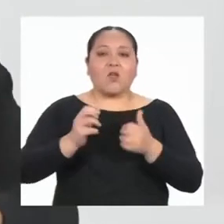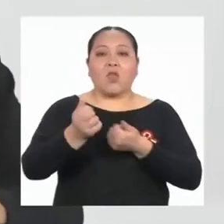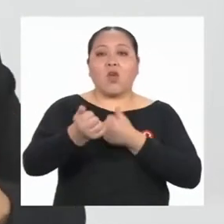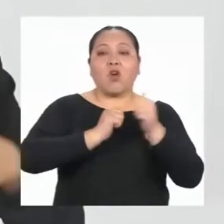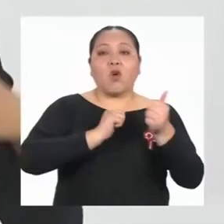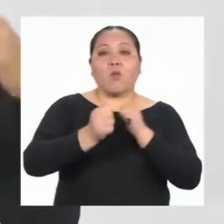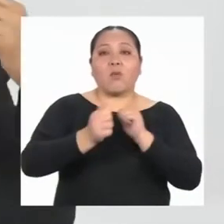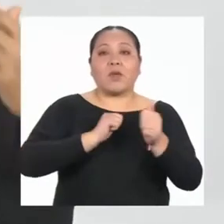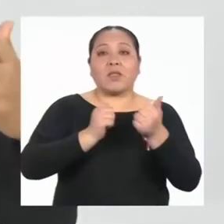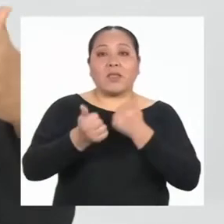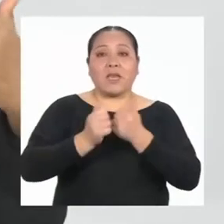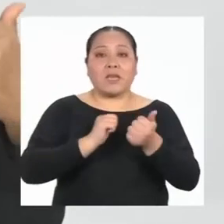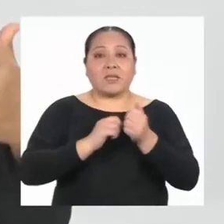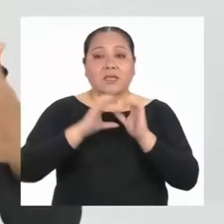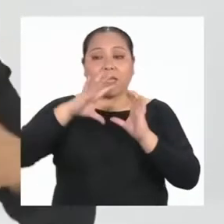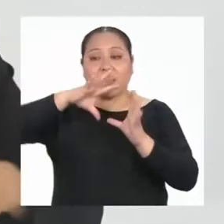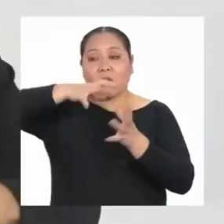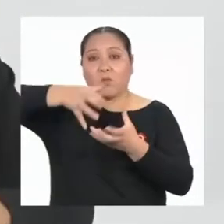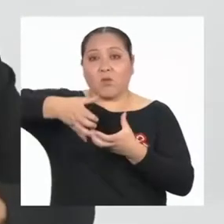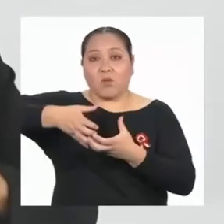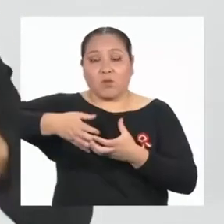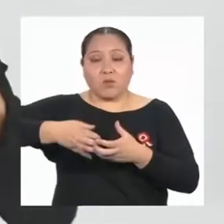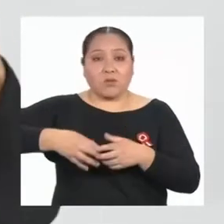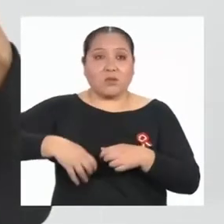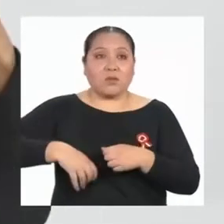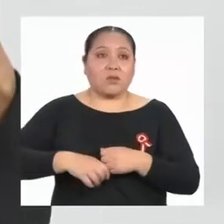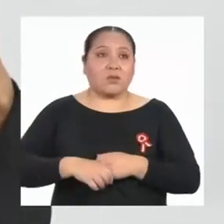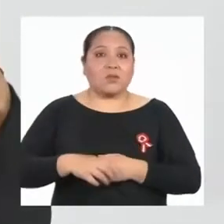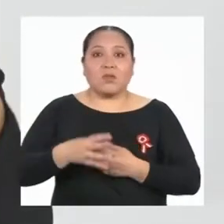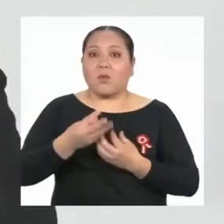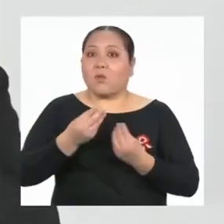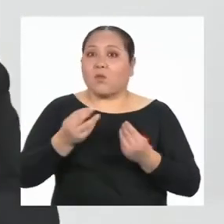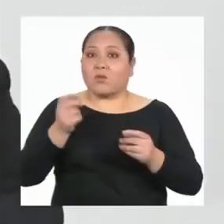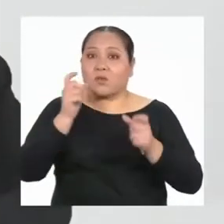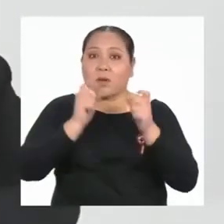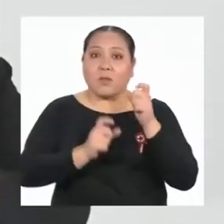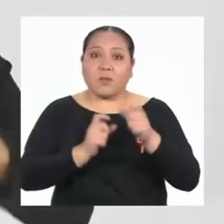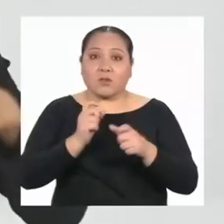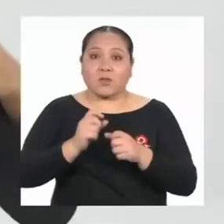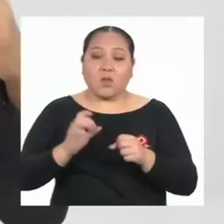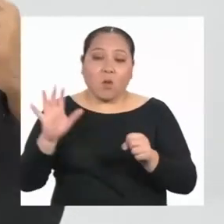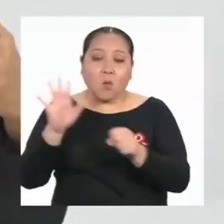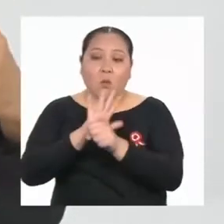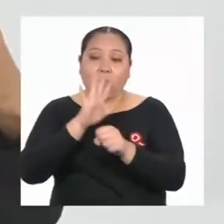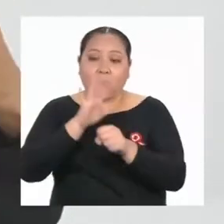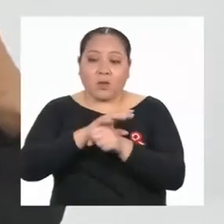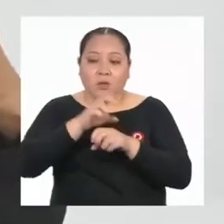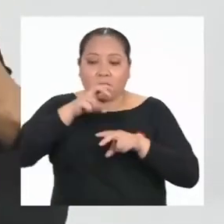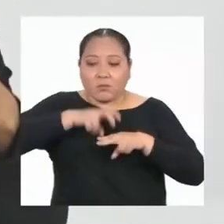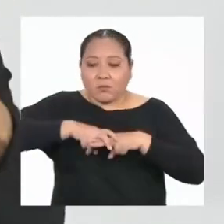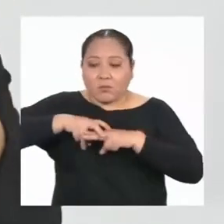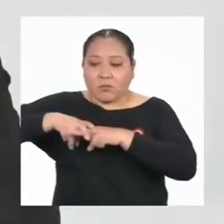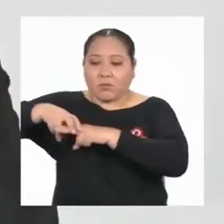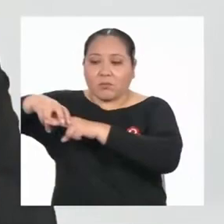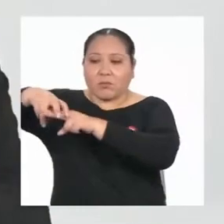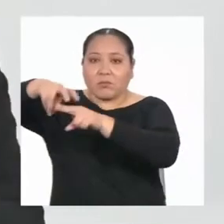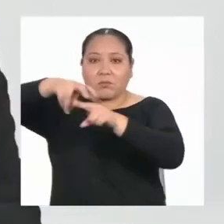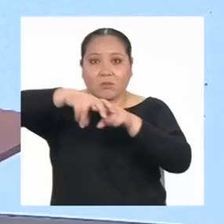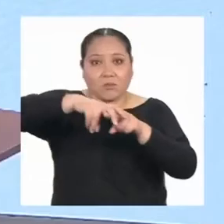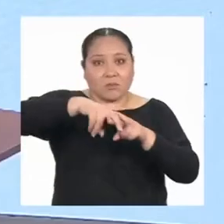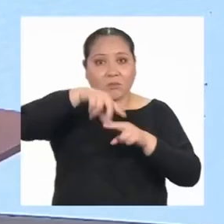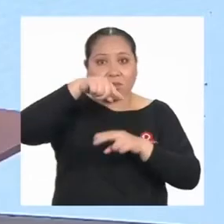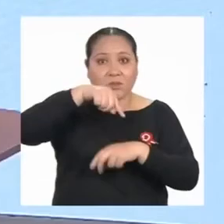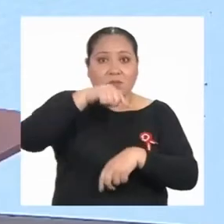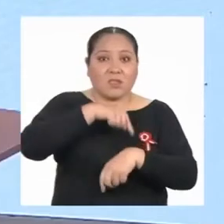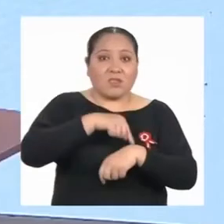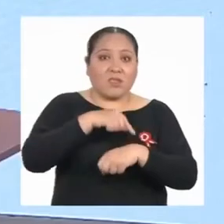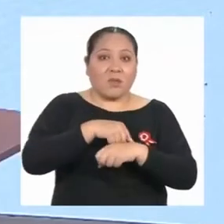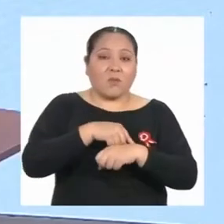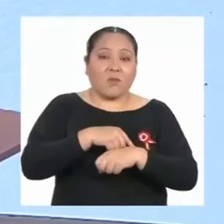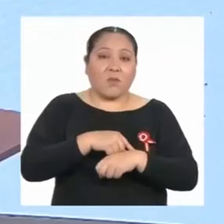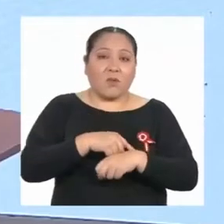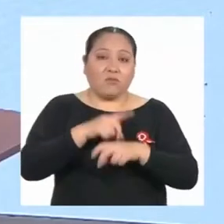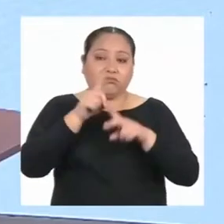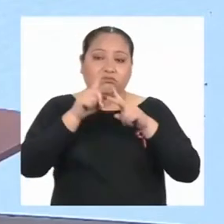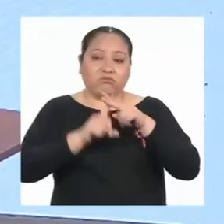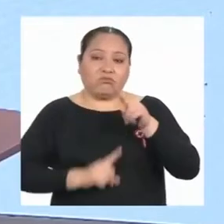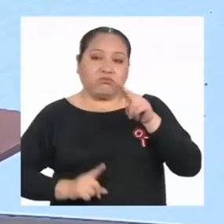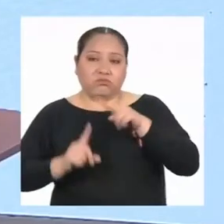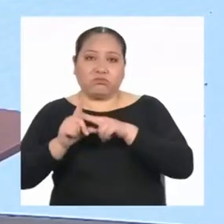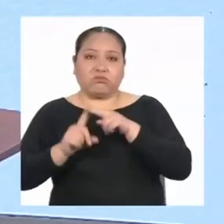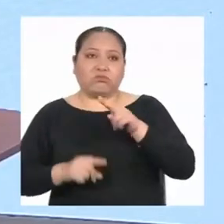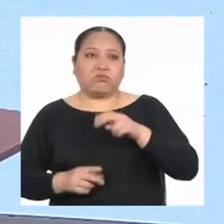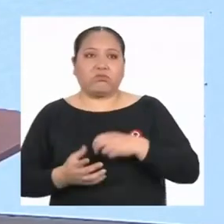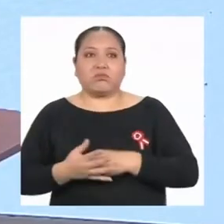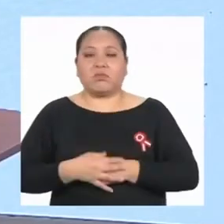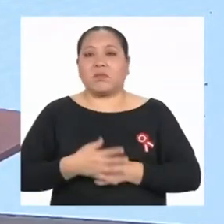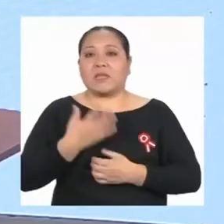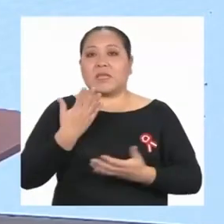fútbol si más gente hubiera llenado los estadios durante los años de ausencia? Puede que no, porque con